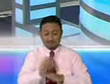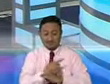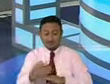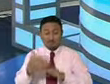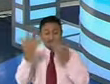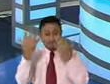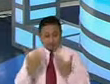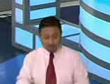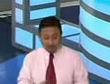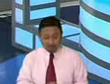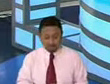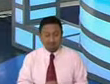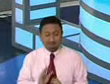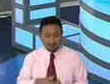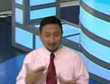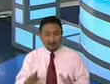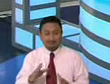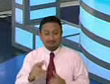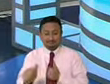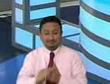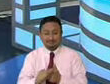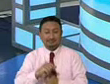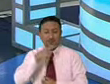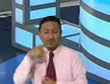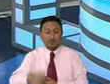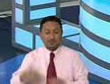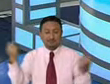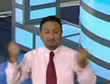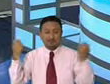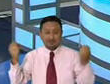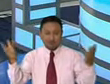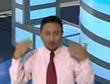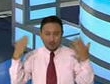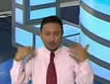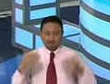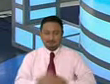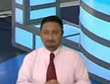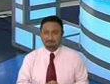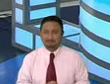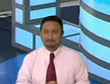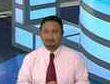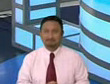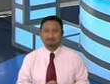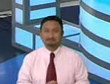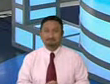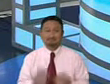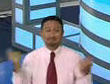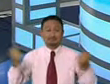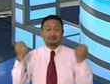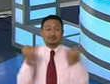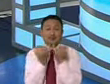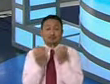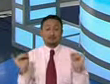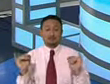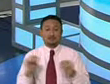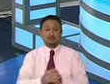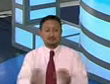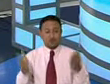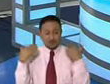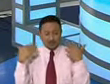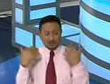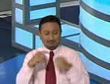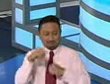laboral y se viene el feriado por las fiestas del Puerto Principal, María Marcela. Así es, fiestas de independencia de la Perla del Pacífico.